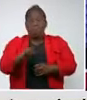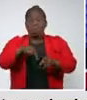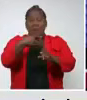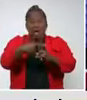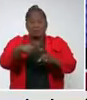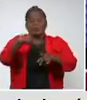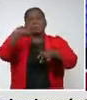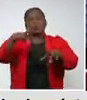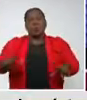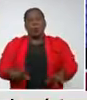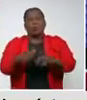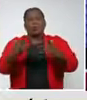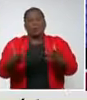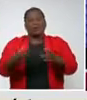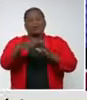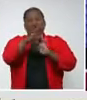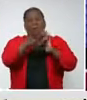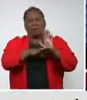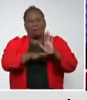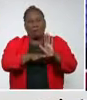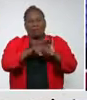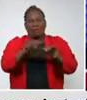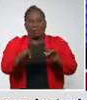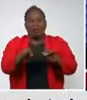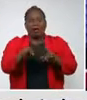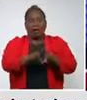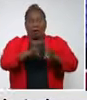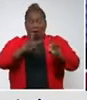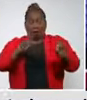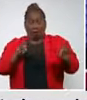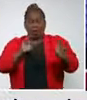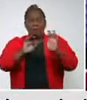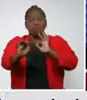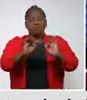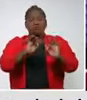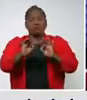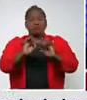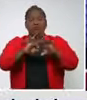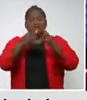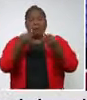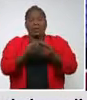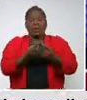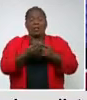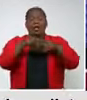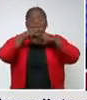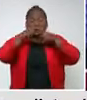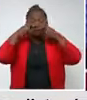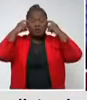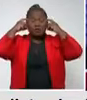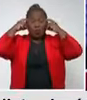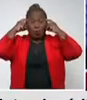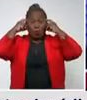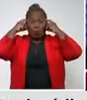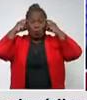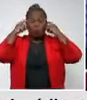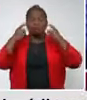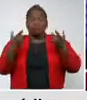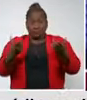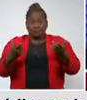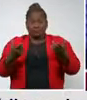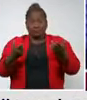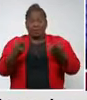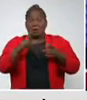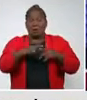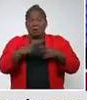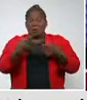del aislamiento, de la protección de la familia, del uso del nasobuco, porque indiscutiblemente si estamos diciendo que entre